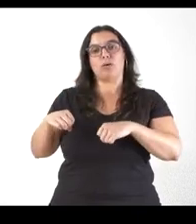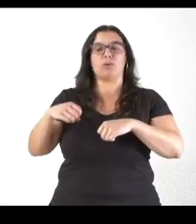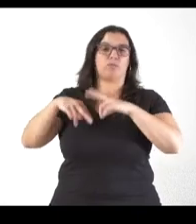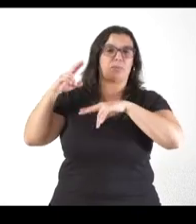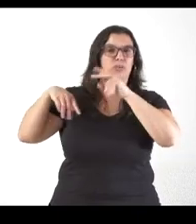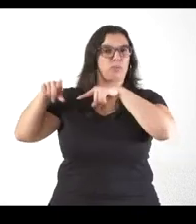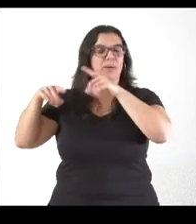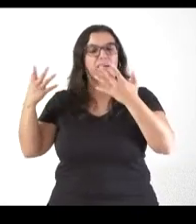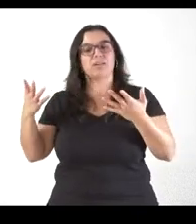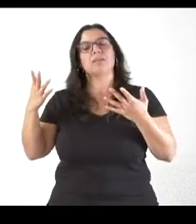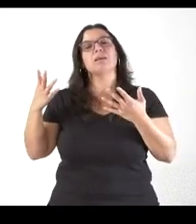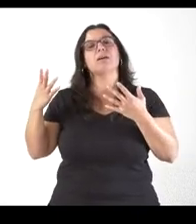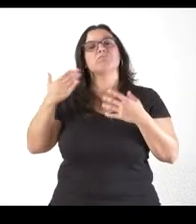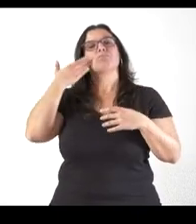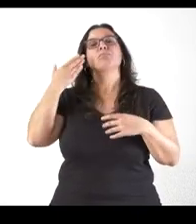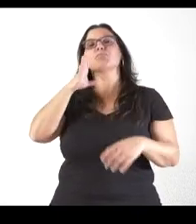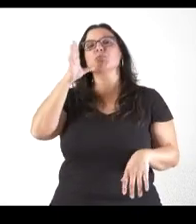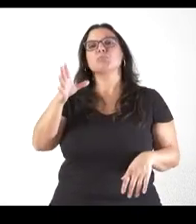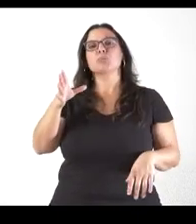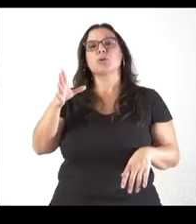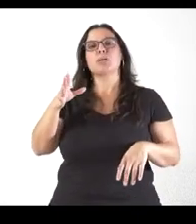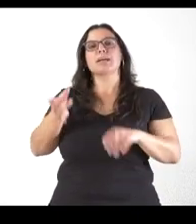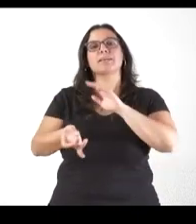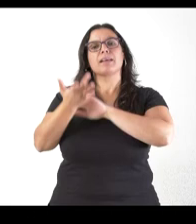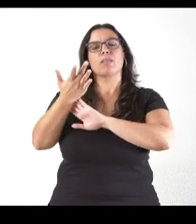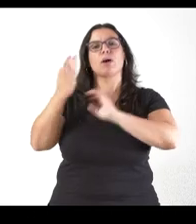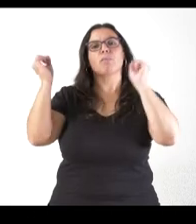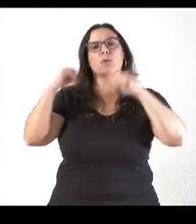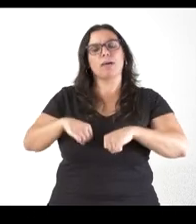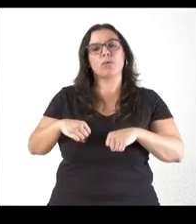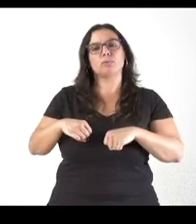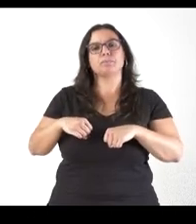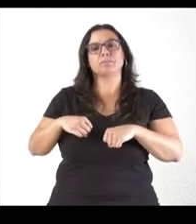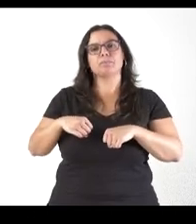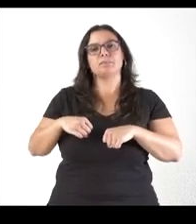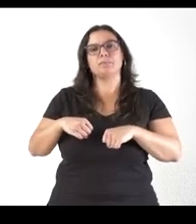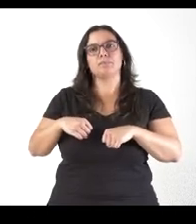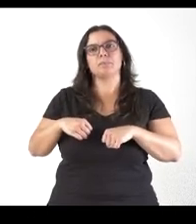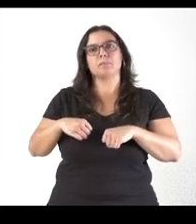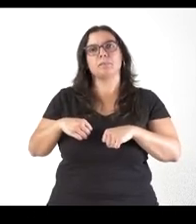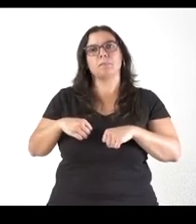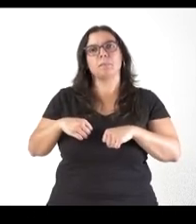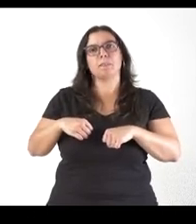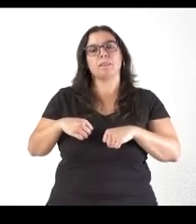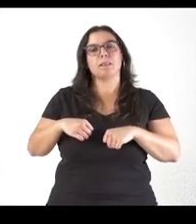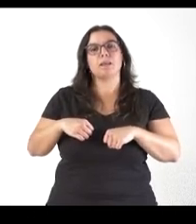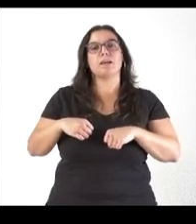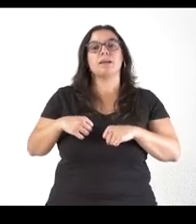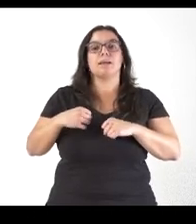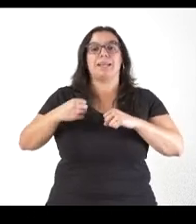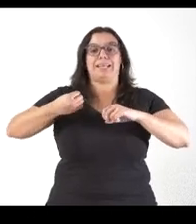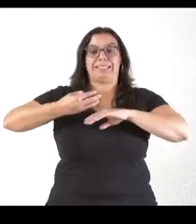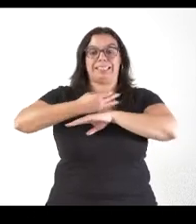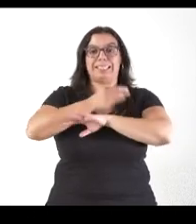respecto a la puesta en marcha o a la aprobación de las líneas de obligación de servicio público que van